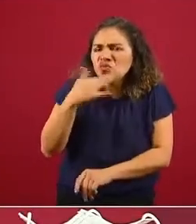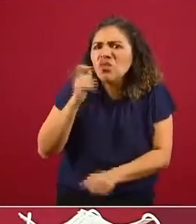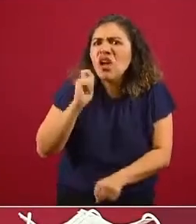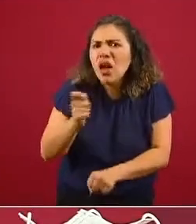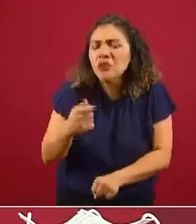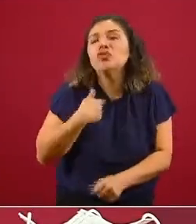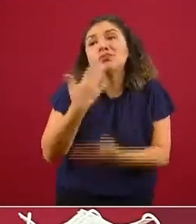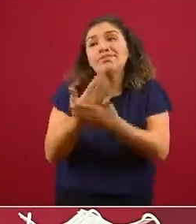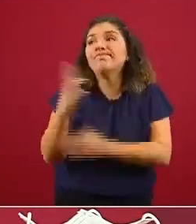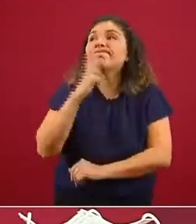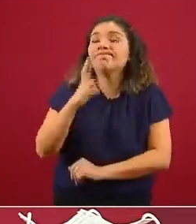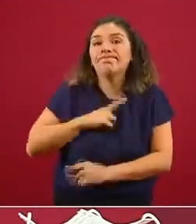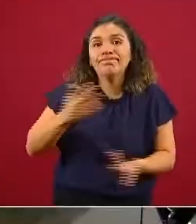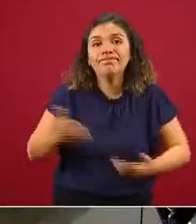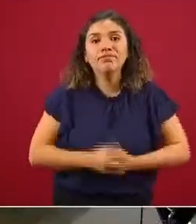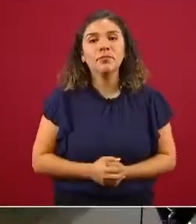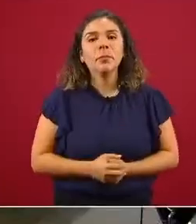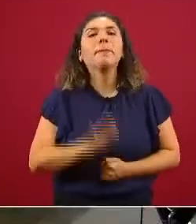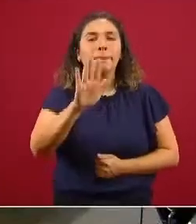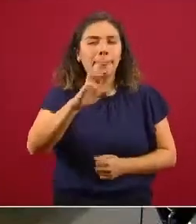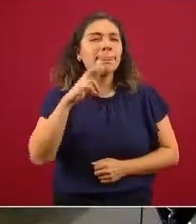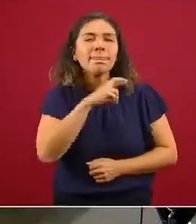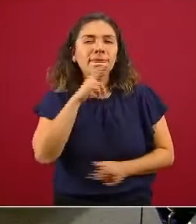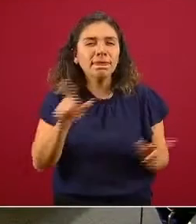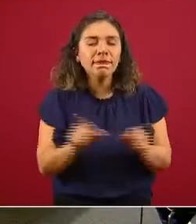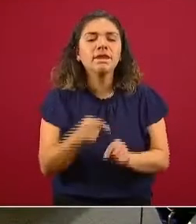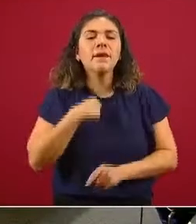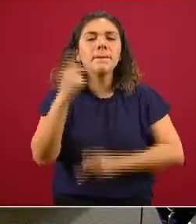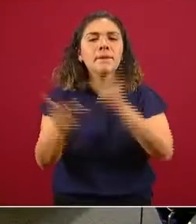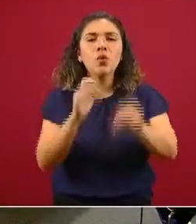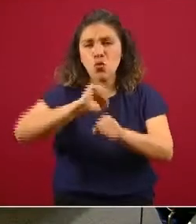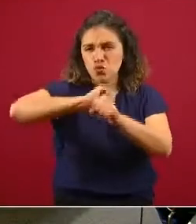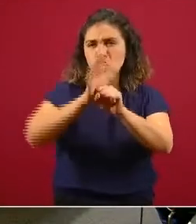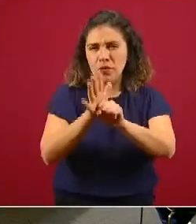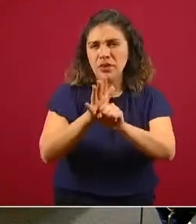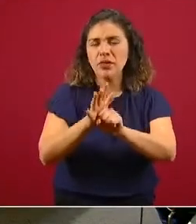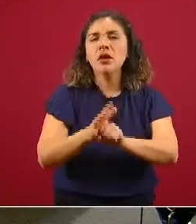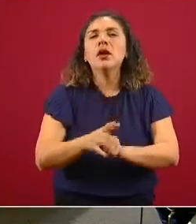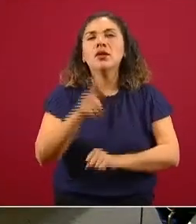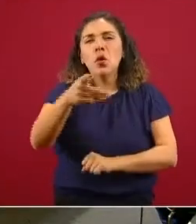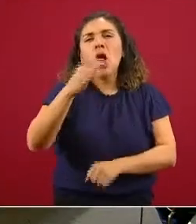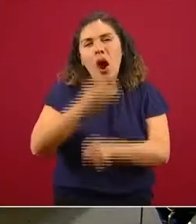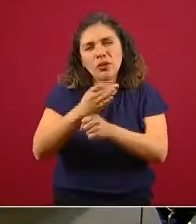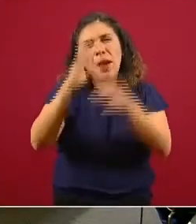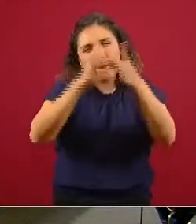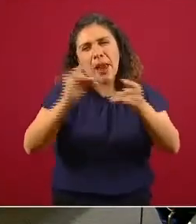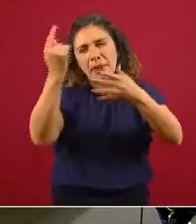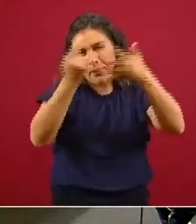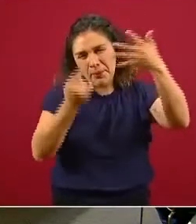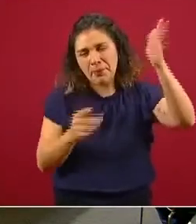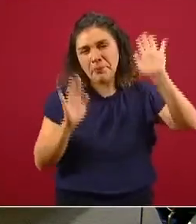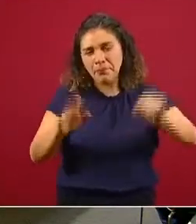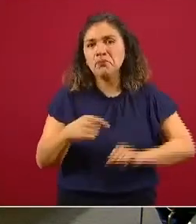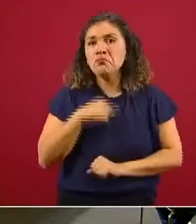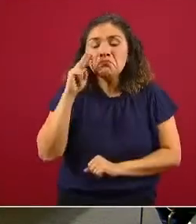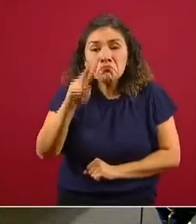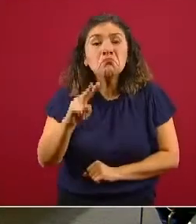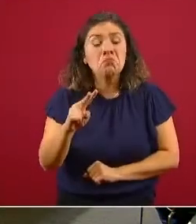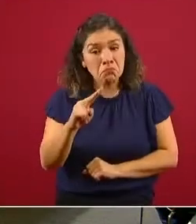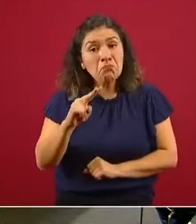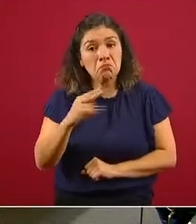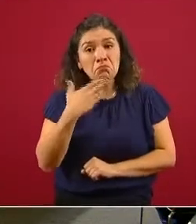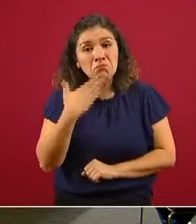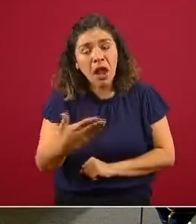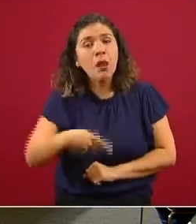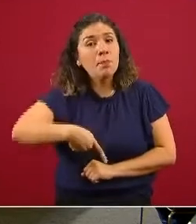estamos esperando que ellos nos los digan. Nada más, acerca de lo del COVID, de todo lo que nos está comentando, suena muy bonito,